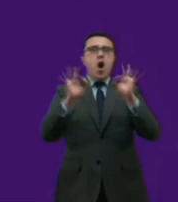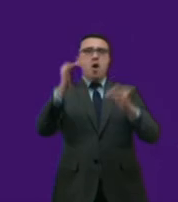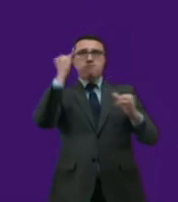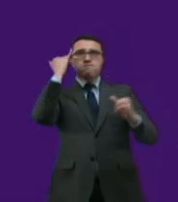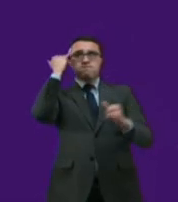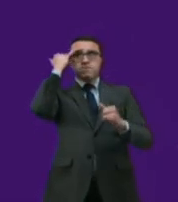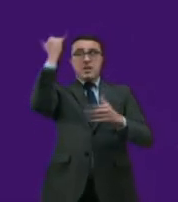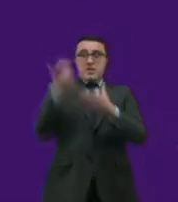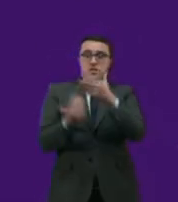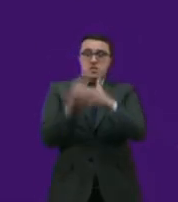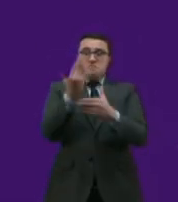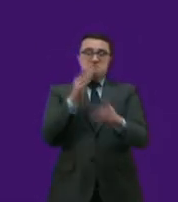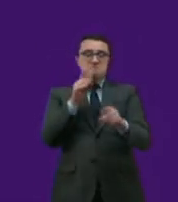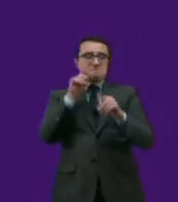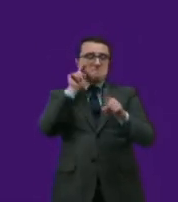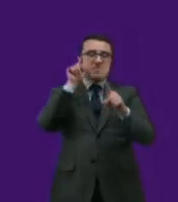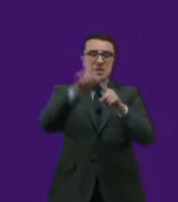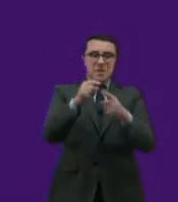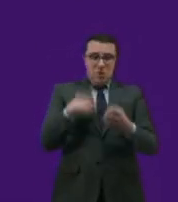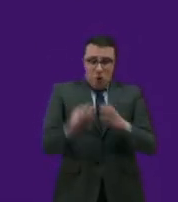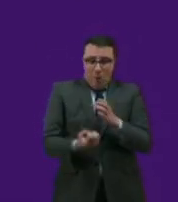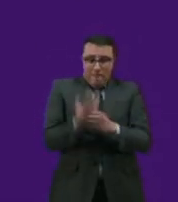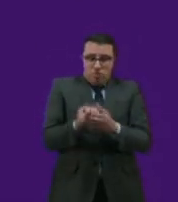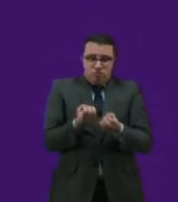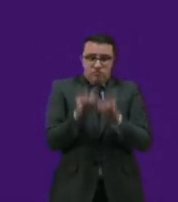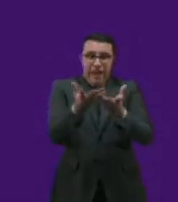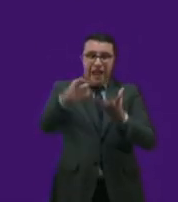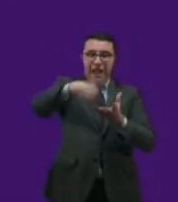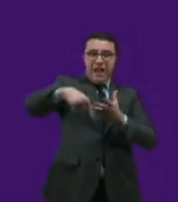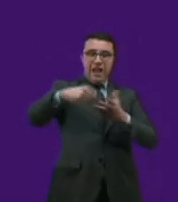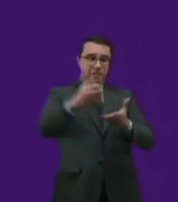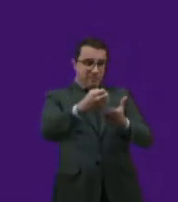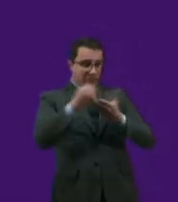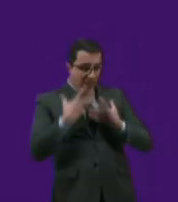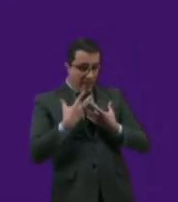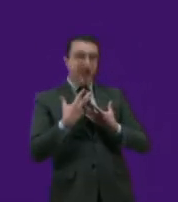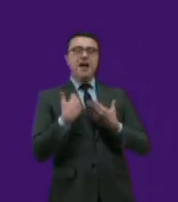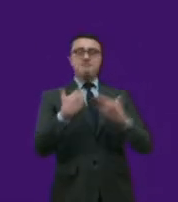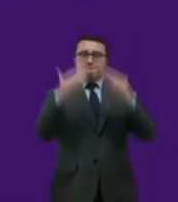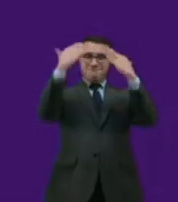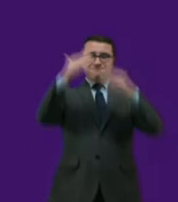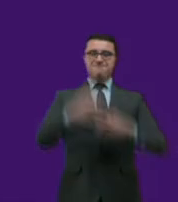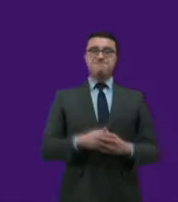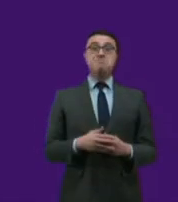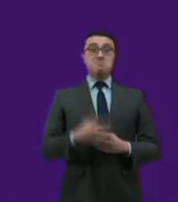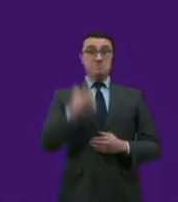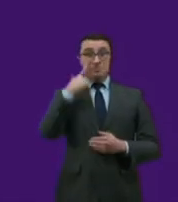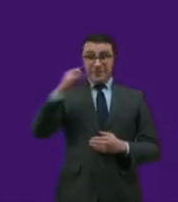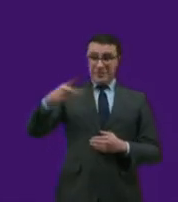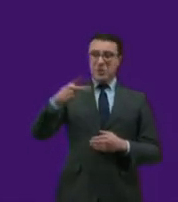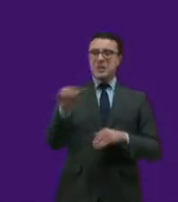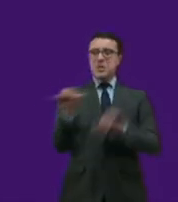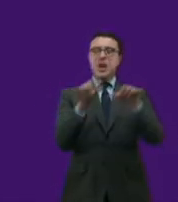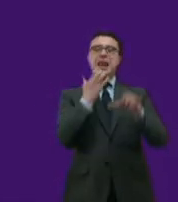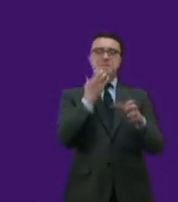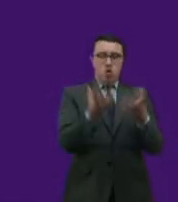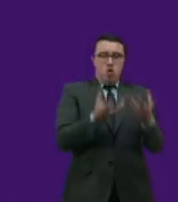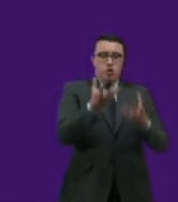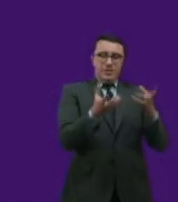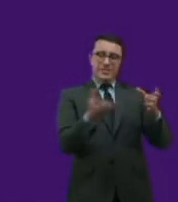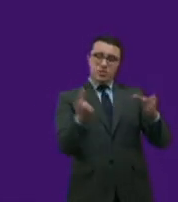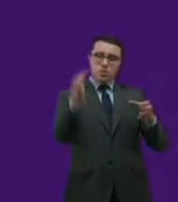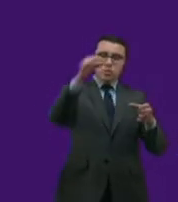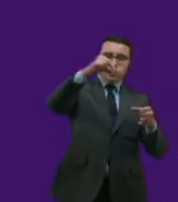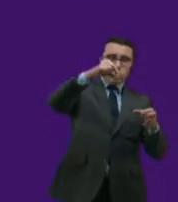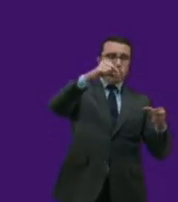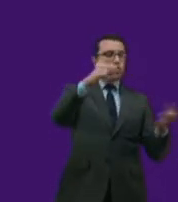hipótesis sobre qué producto y cómo el producto va a poder servirles a ellos. Entonces, vamos con dos ingredientes, servicio y